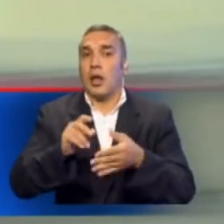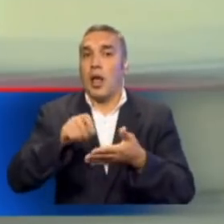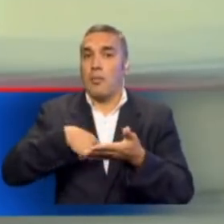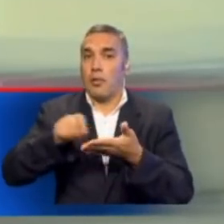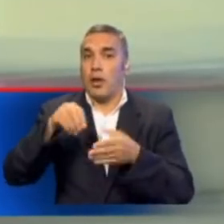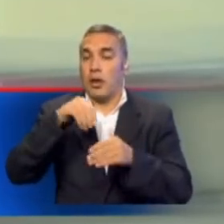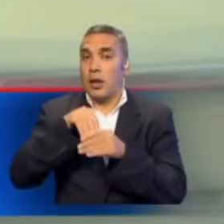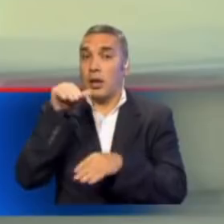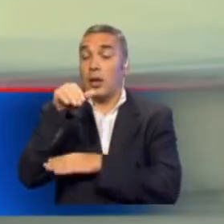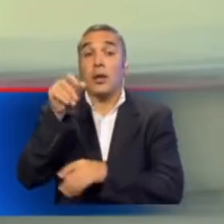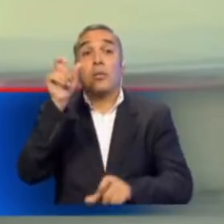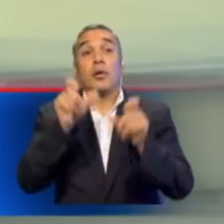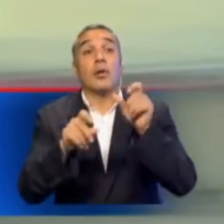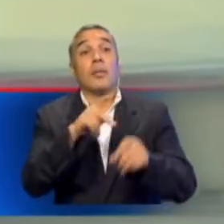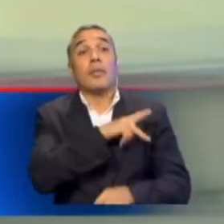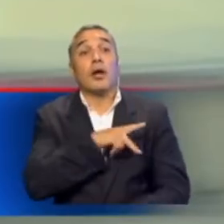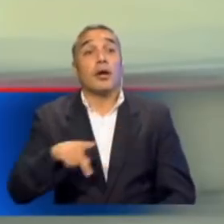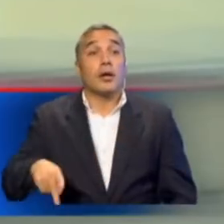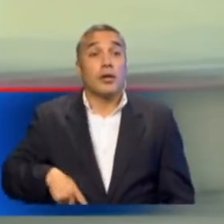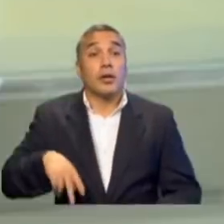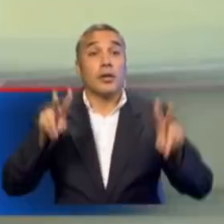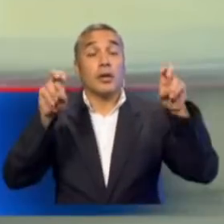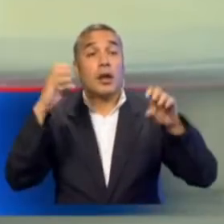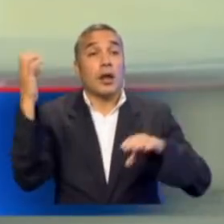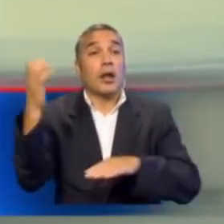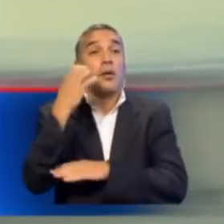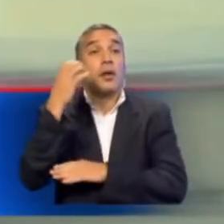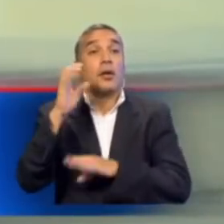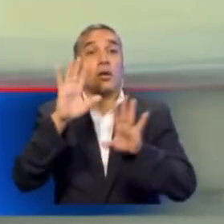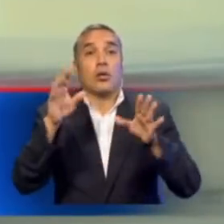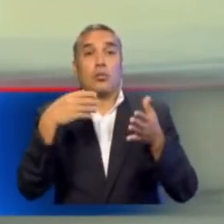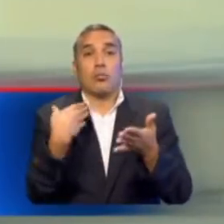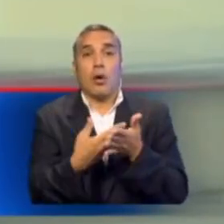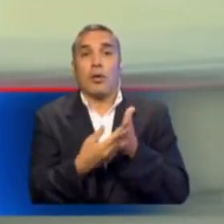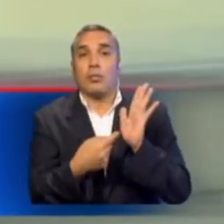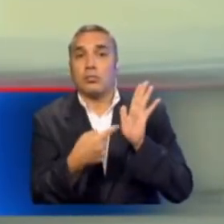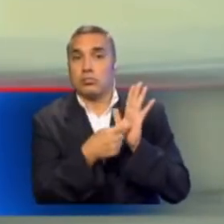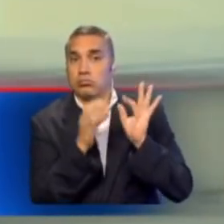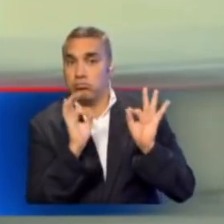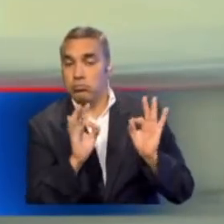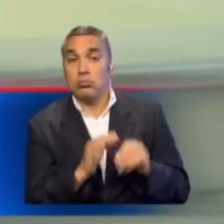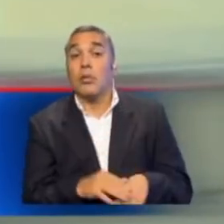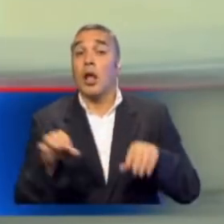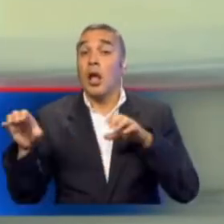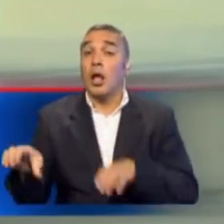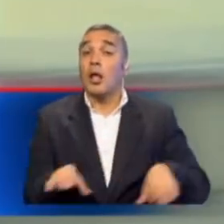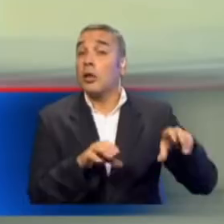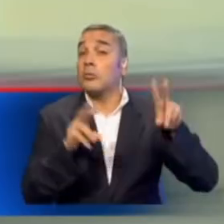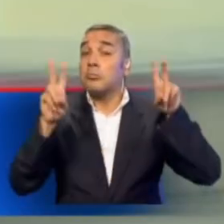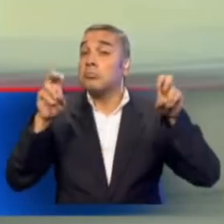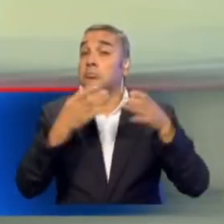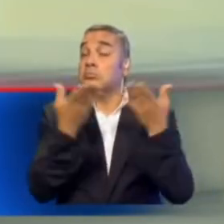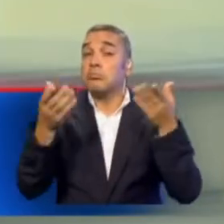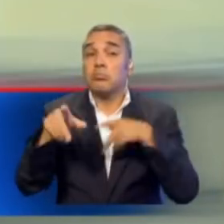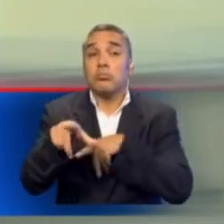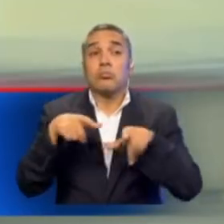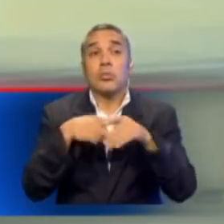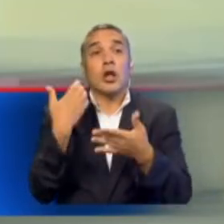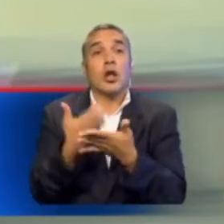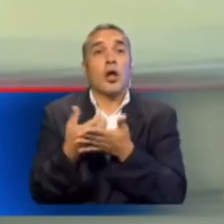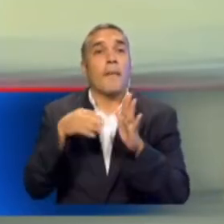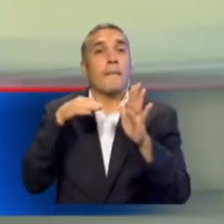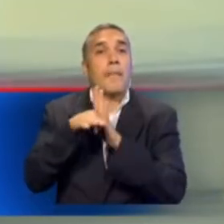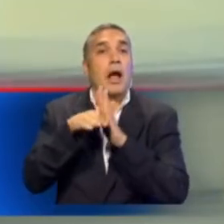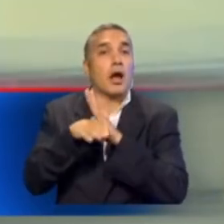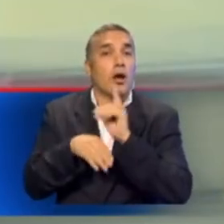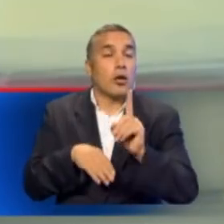país, personas particulares en caso de emergencia debidamente justificada, actividades relacionadas al sector financiero